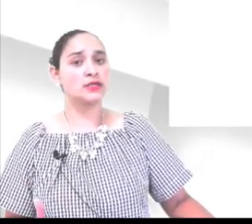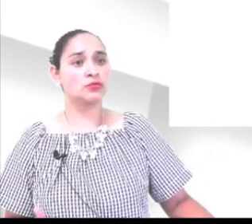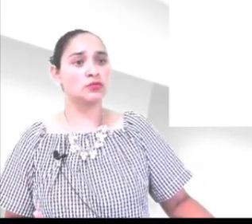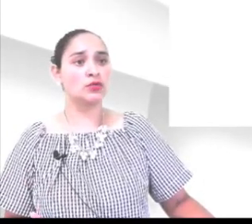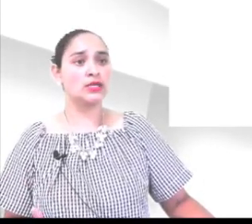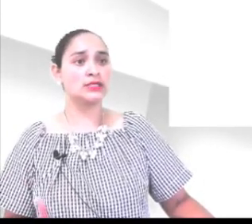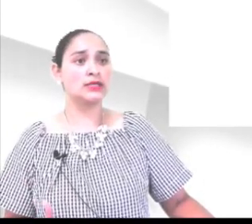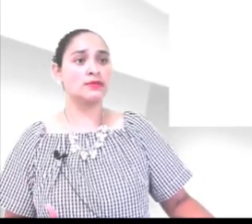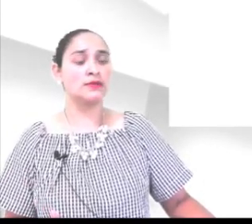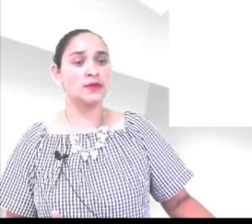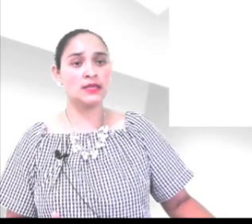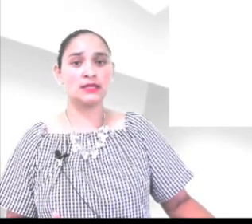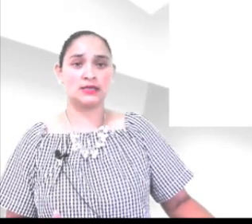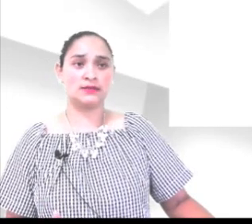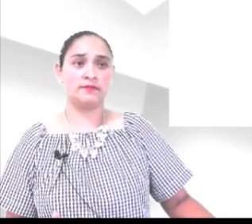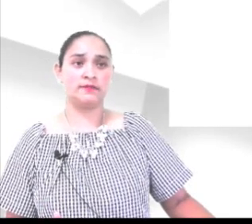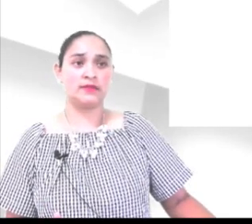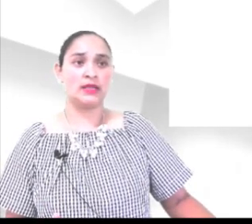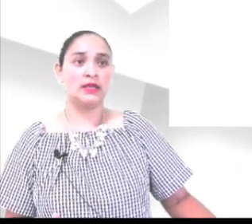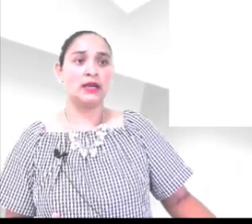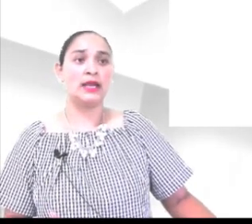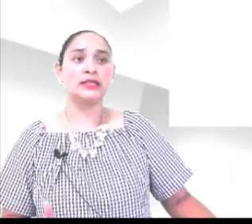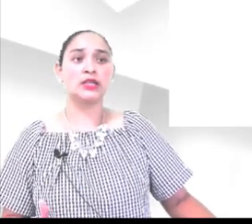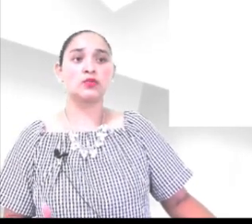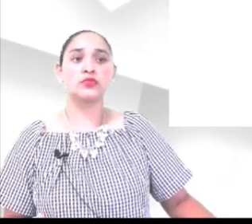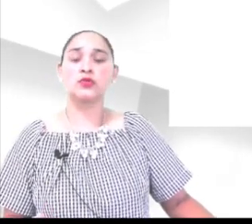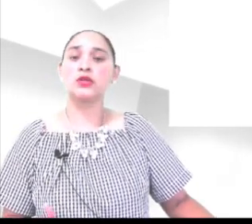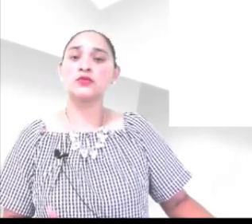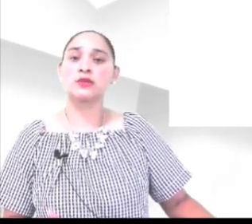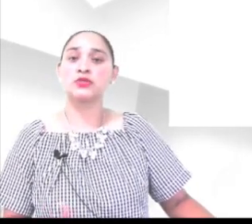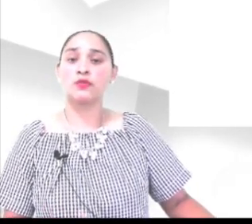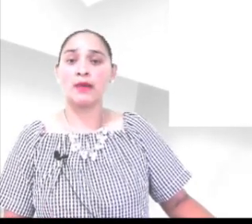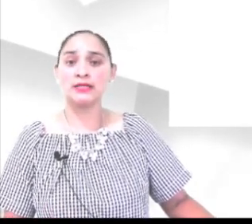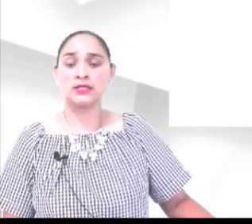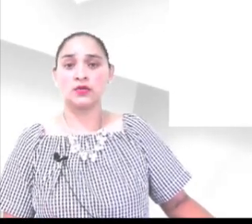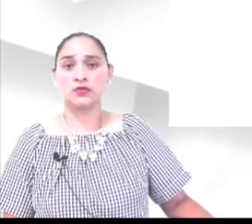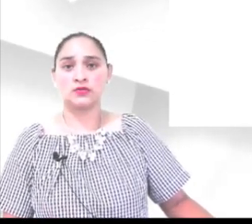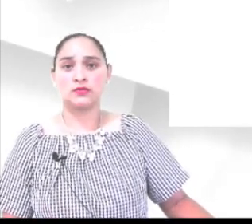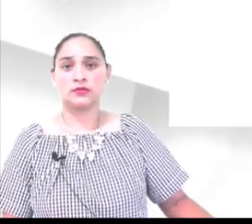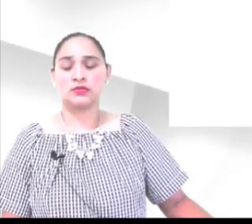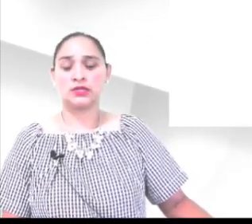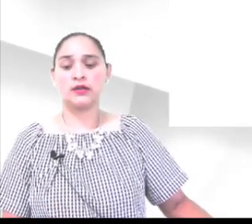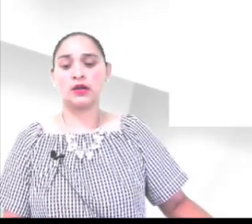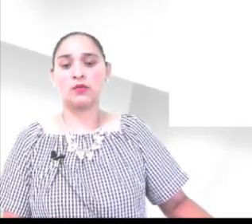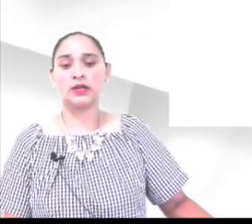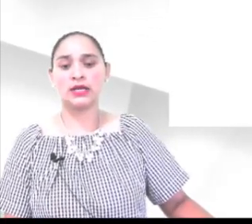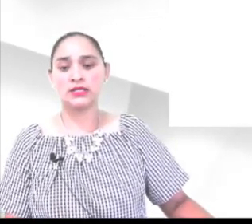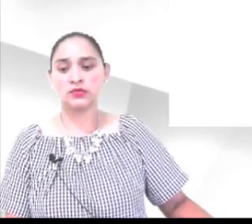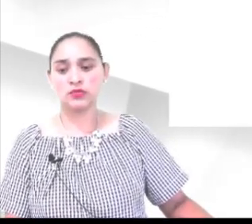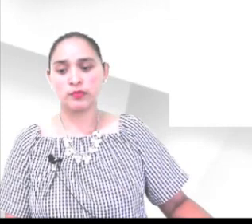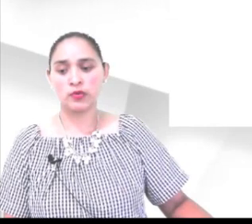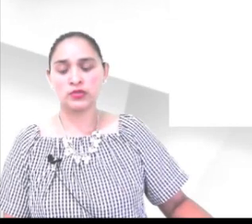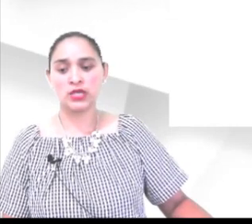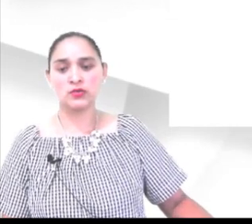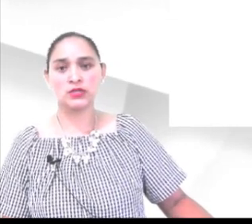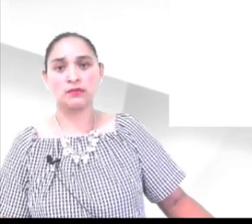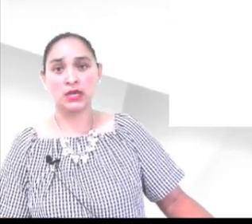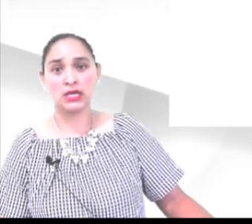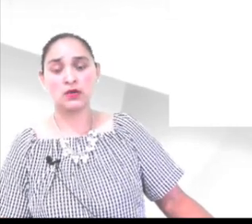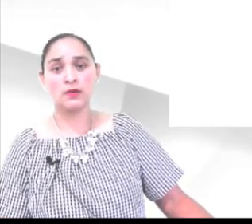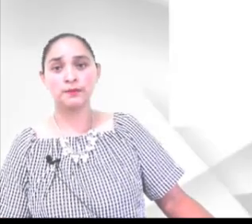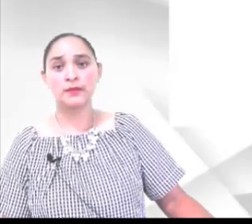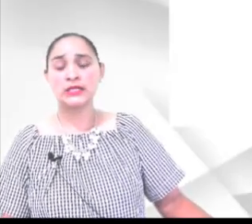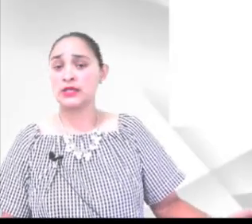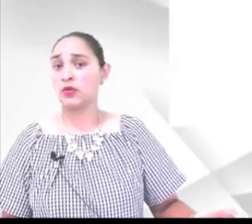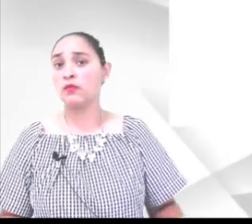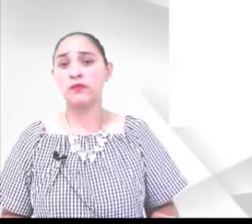las infraestructuras y viviendas. La interrupción de los servicios básicos. Si ustedes recuerdan, hace unos pocos años en